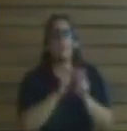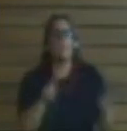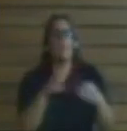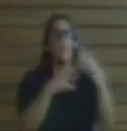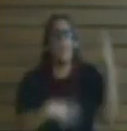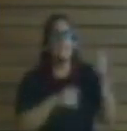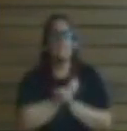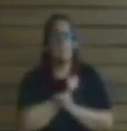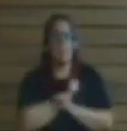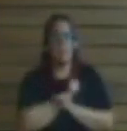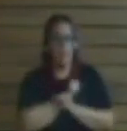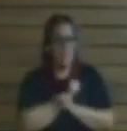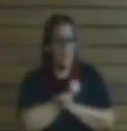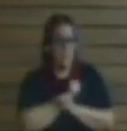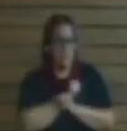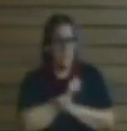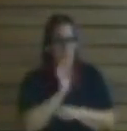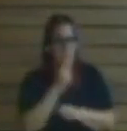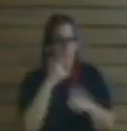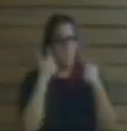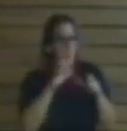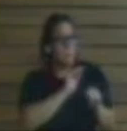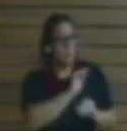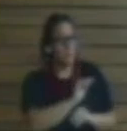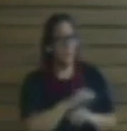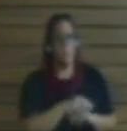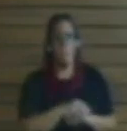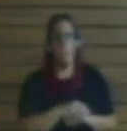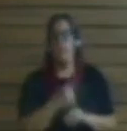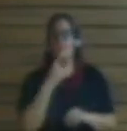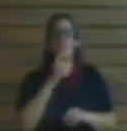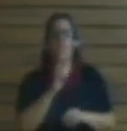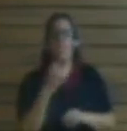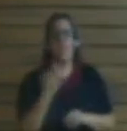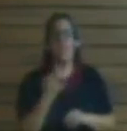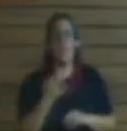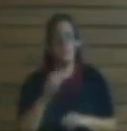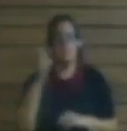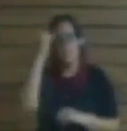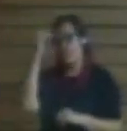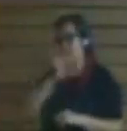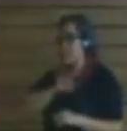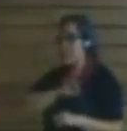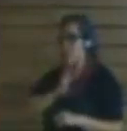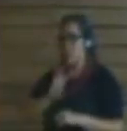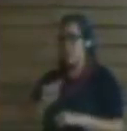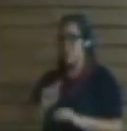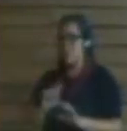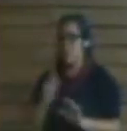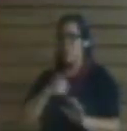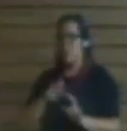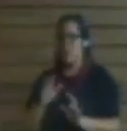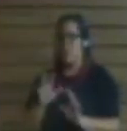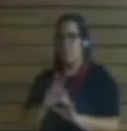que no dicen... No, ya. Pero no, esto es el departamento, su departamento. Lo que no dicen es que de señor 2014... Señor Espazabarria, 3 minutos, le